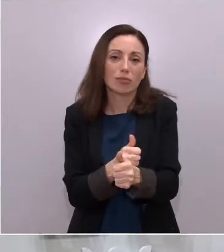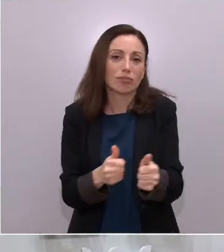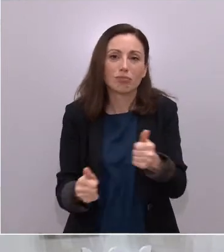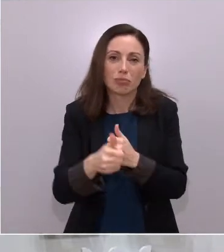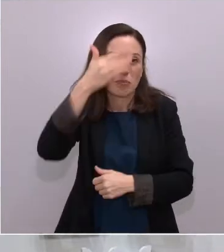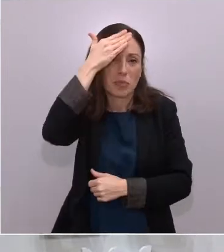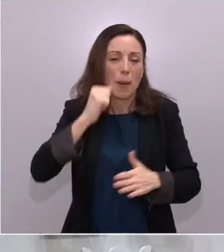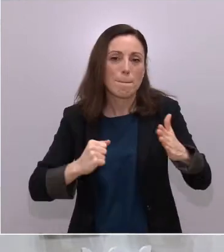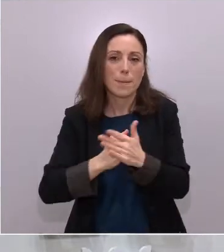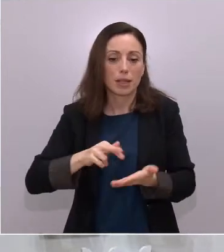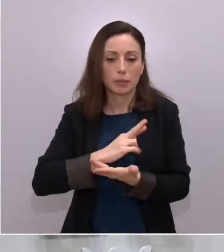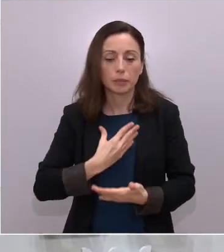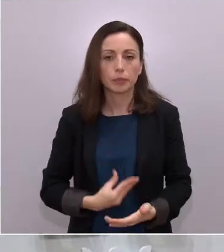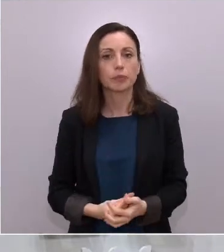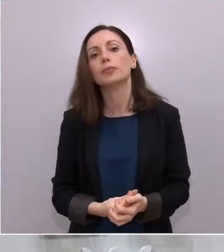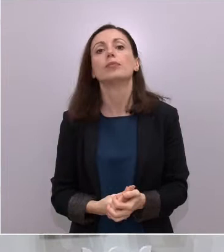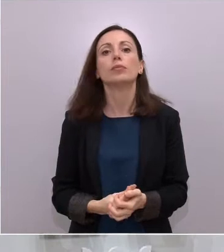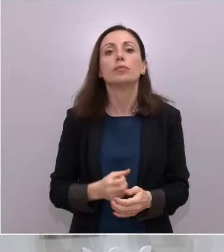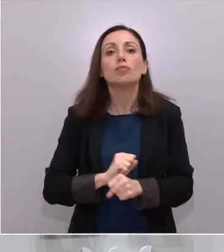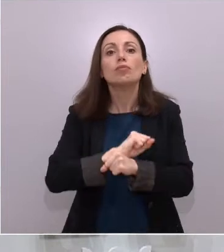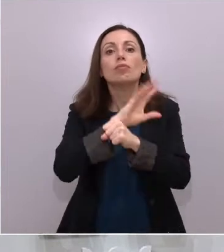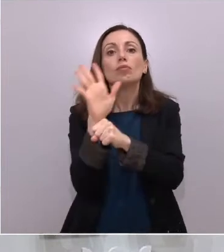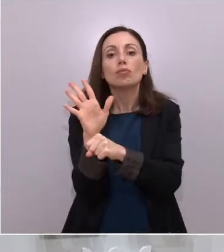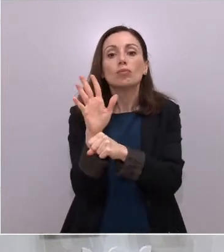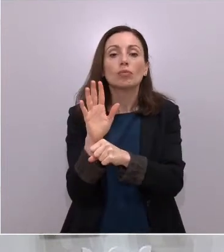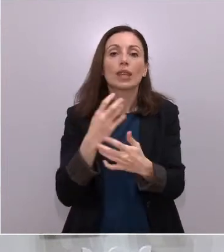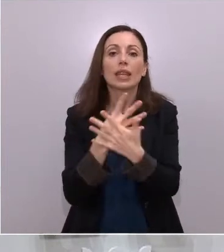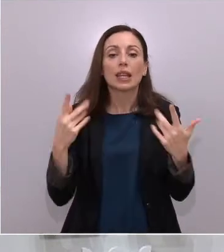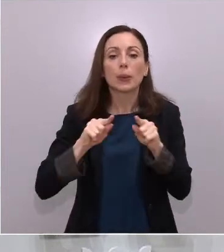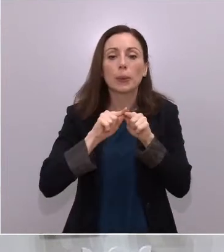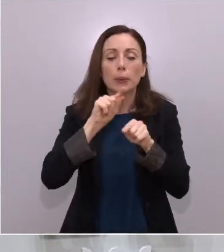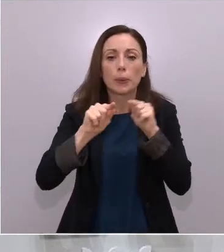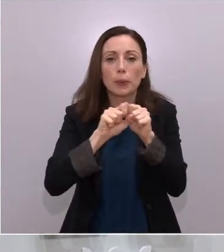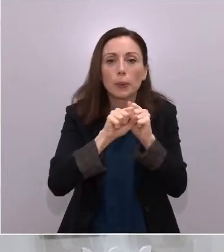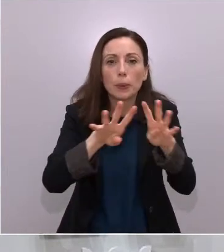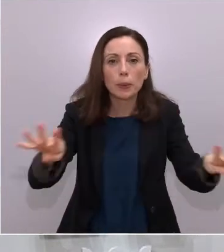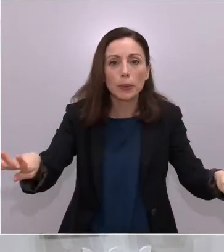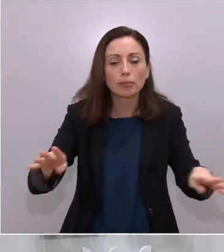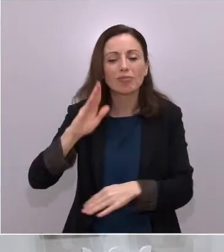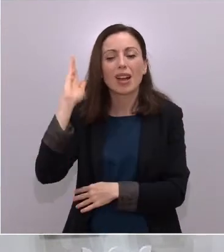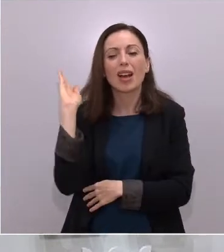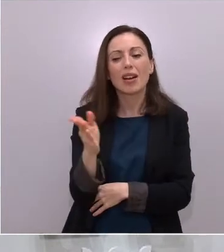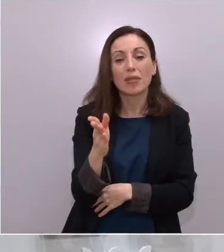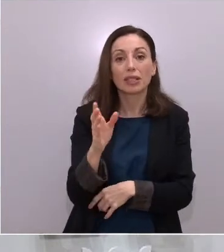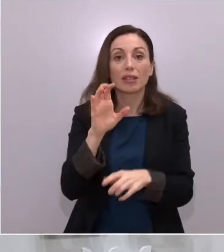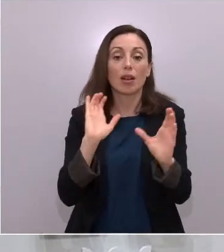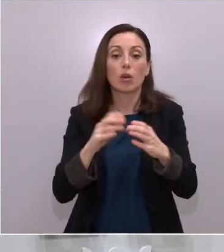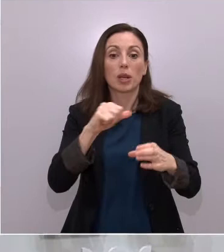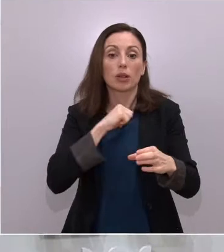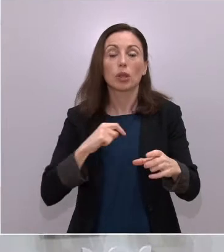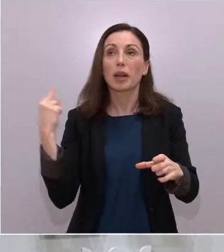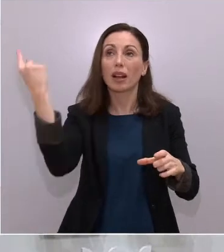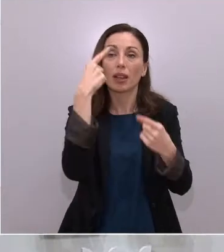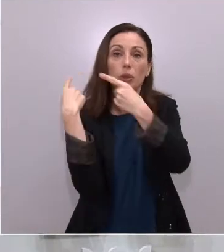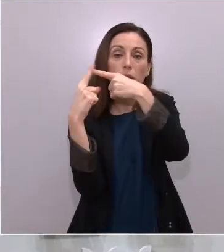regional. La expansión del COVID-19 tiene una incidencia diferente en cada región.